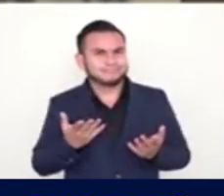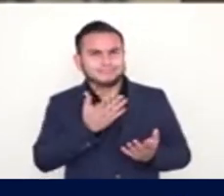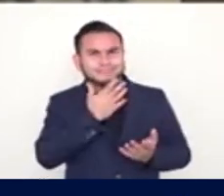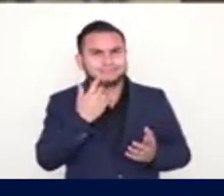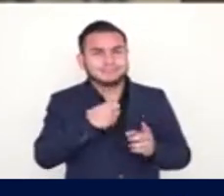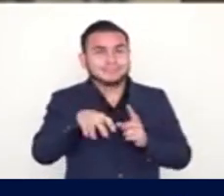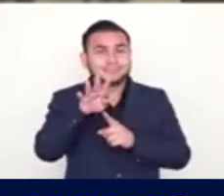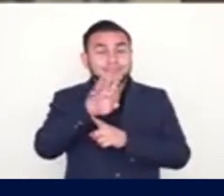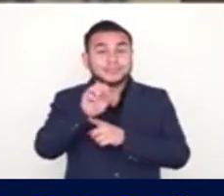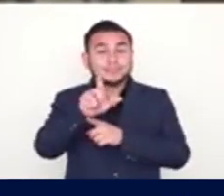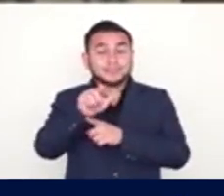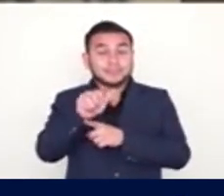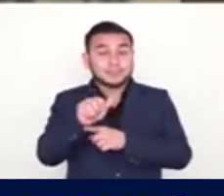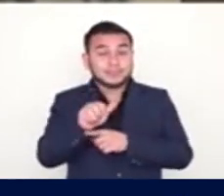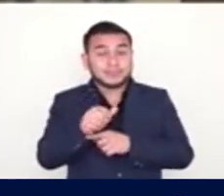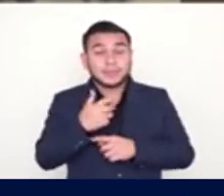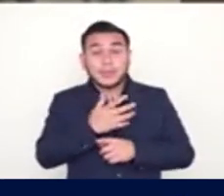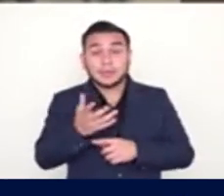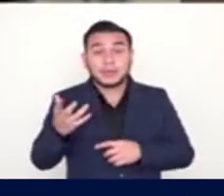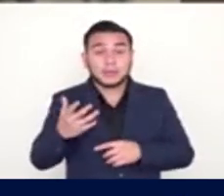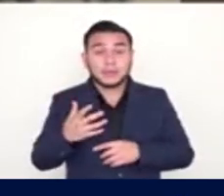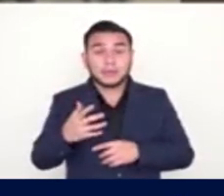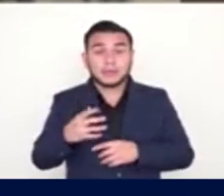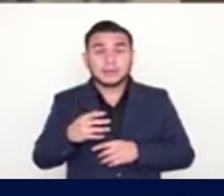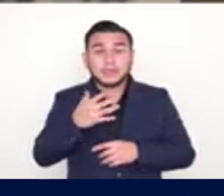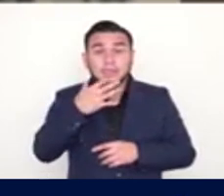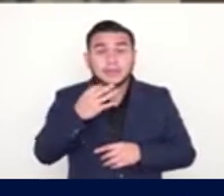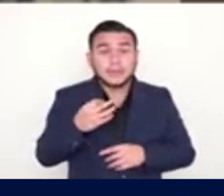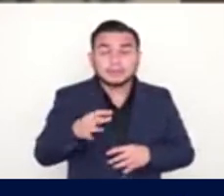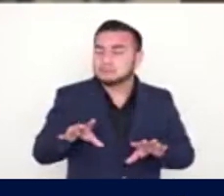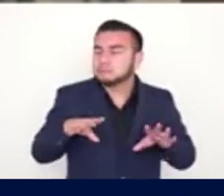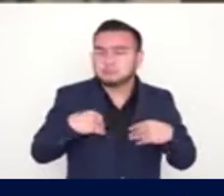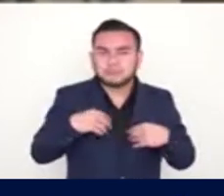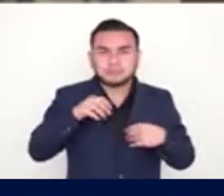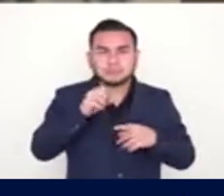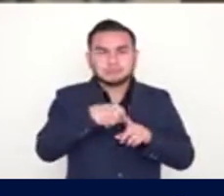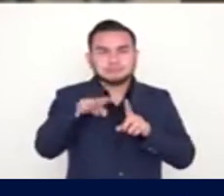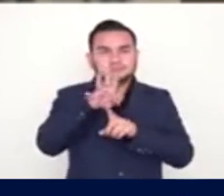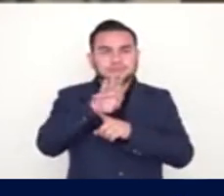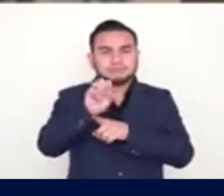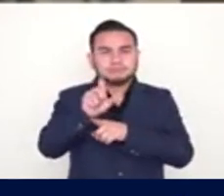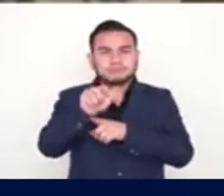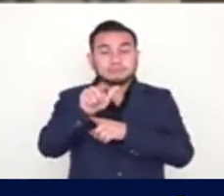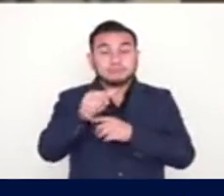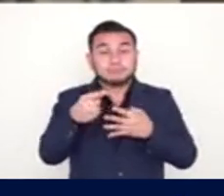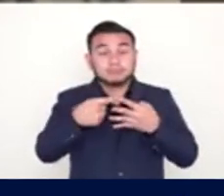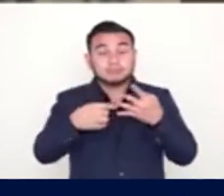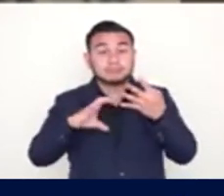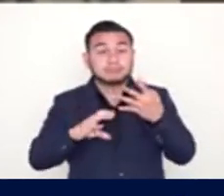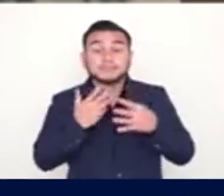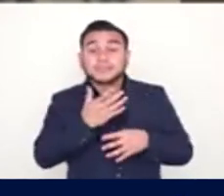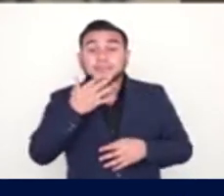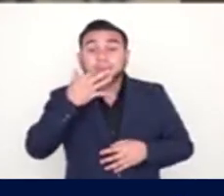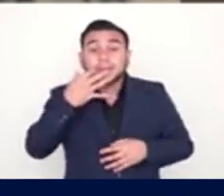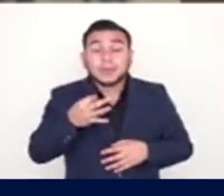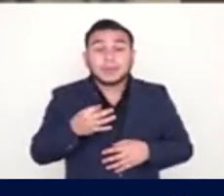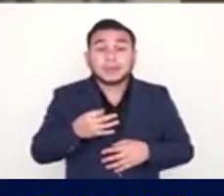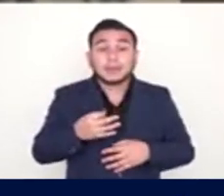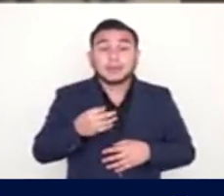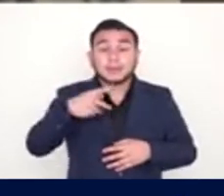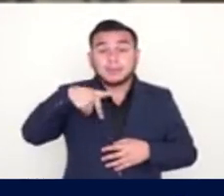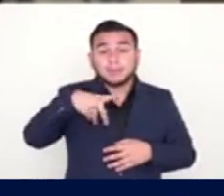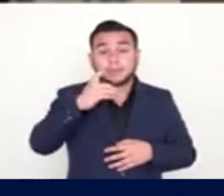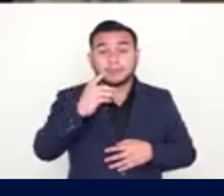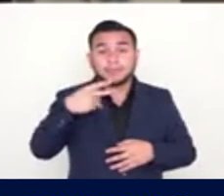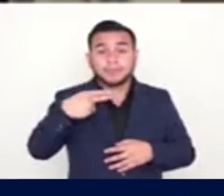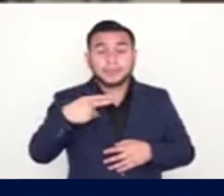Constitucional. Bien, este procurador inconstitucional a todas luces, aunque la Sala no lo diga, creo que el pueblo salvadoreño tiene el discernimiento para saber que el procurador a todas